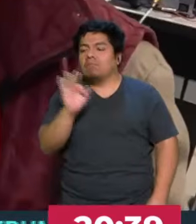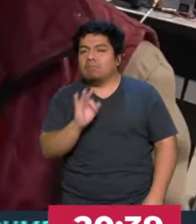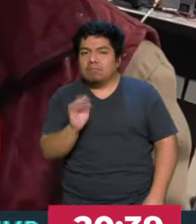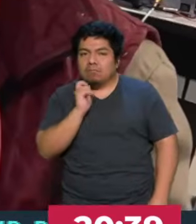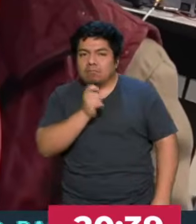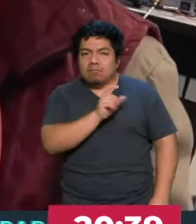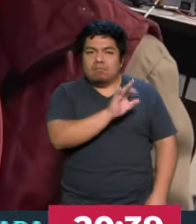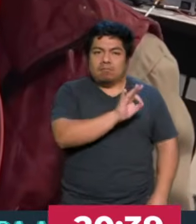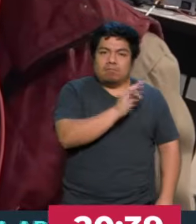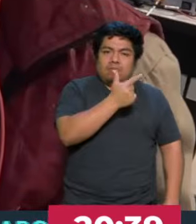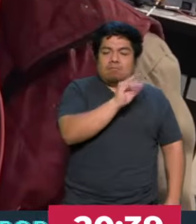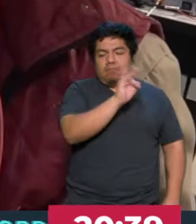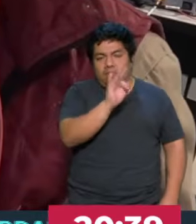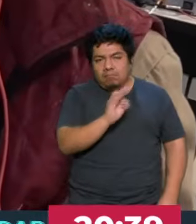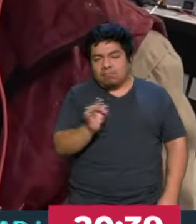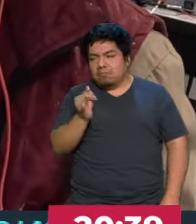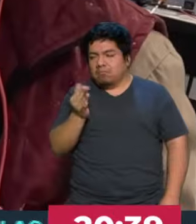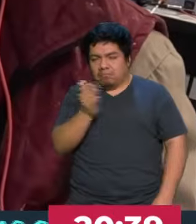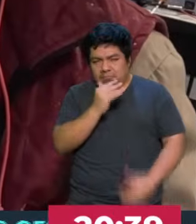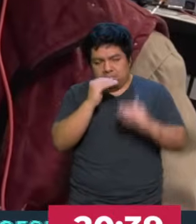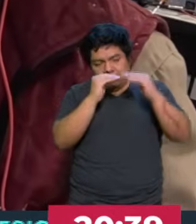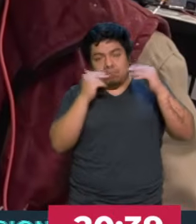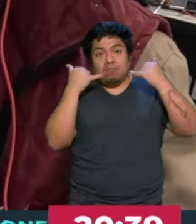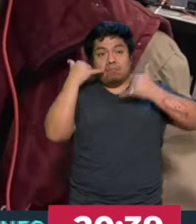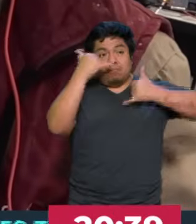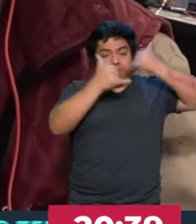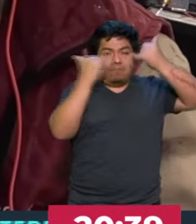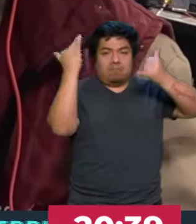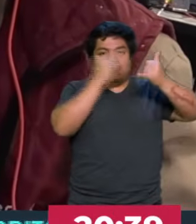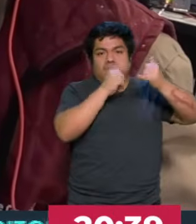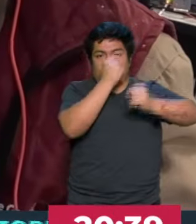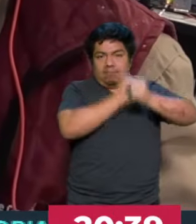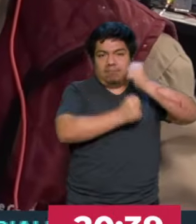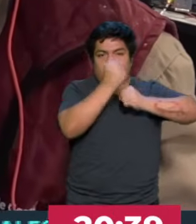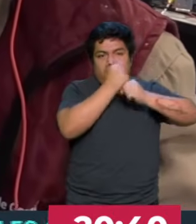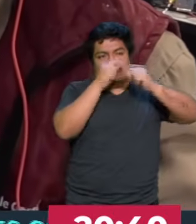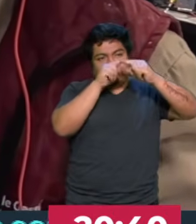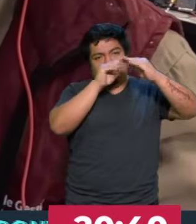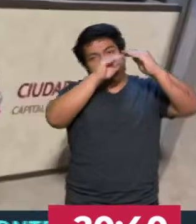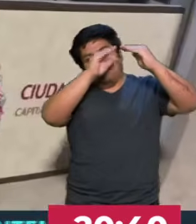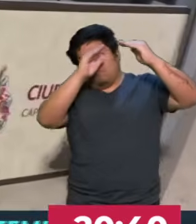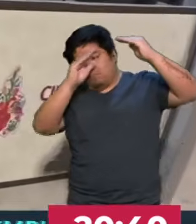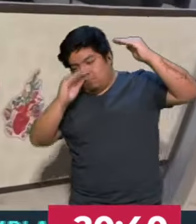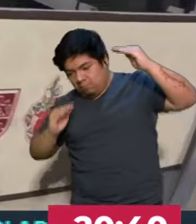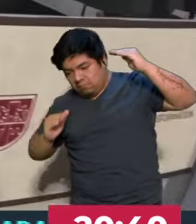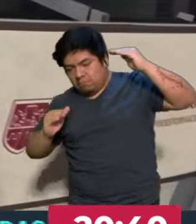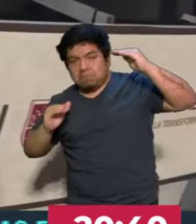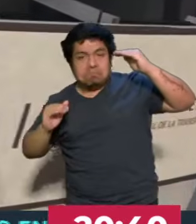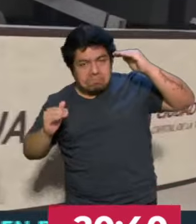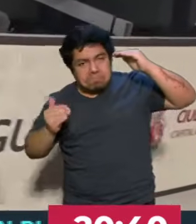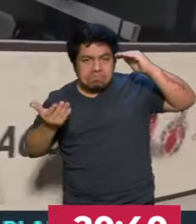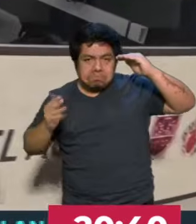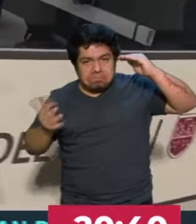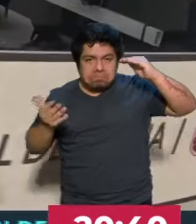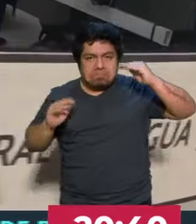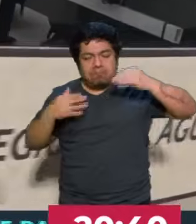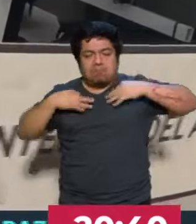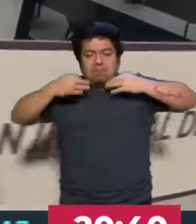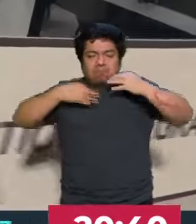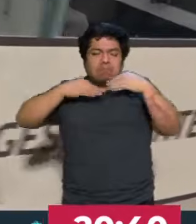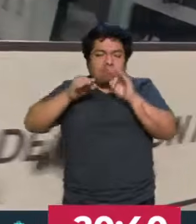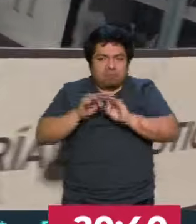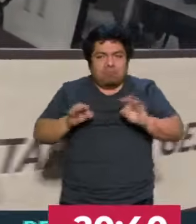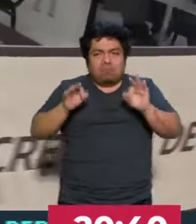mencionaba 47%, el número de llamadas falsas del año pasado a este año, porque es un número, pues vamos, importante. Se han trabajado